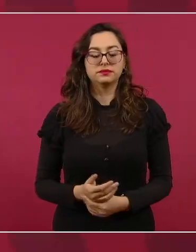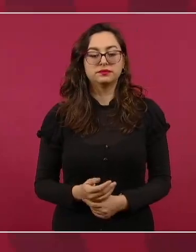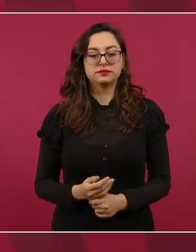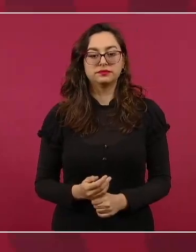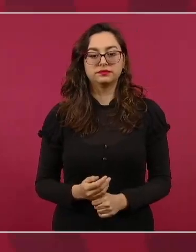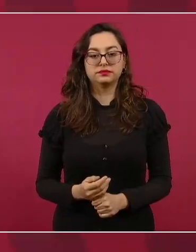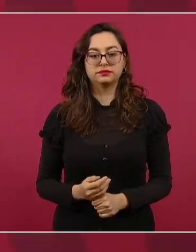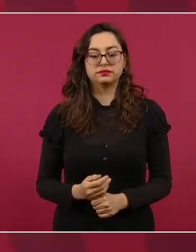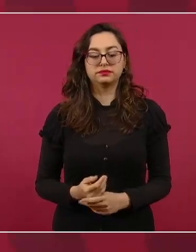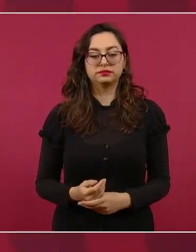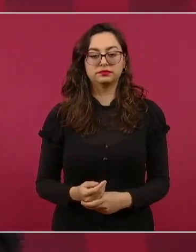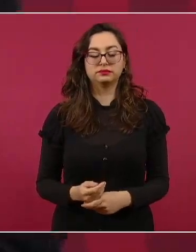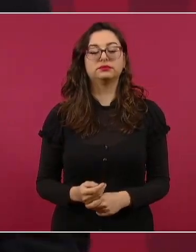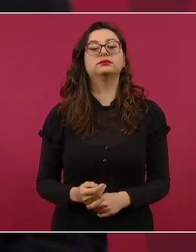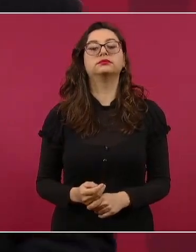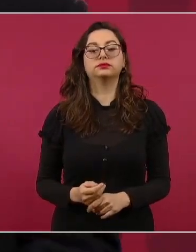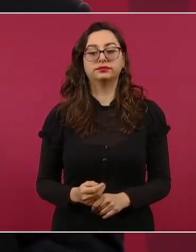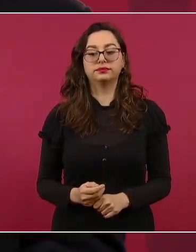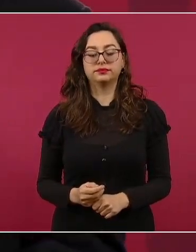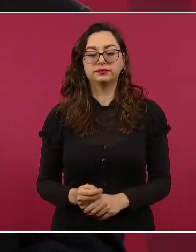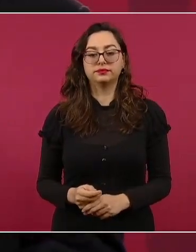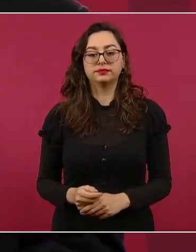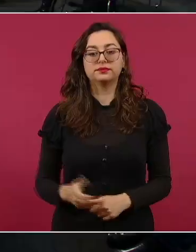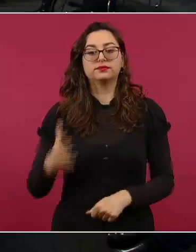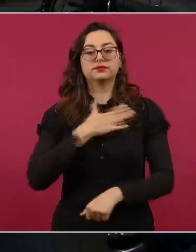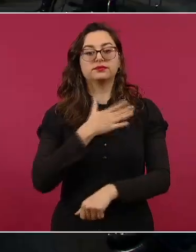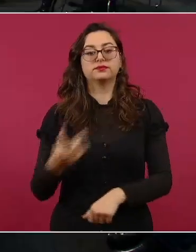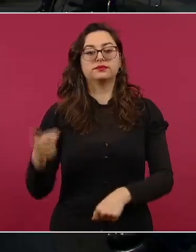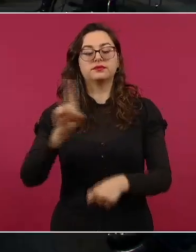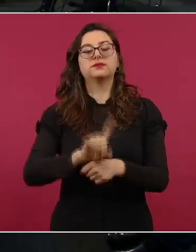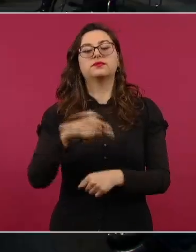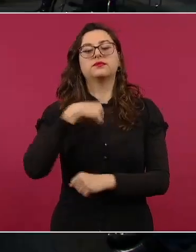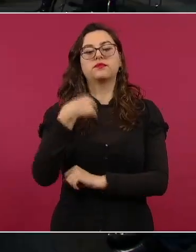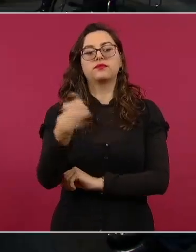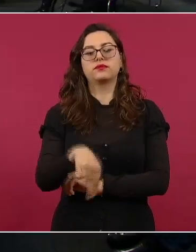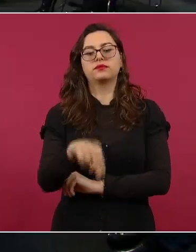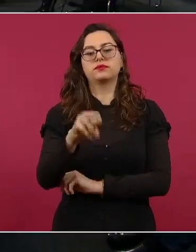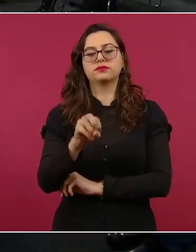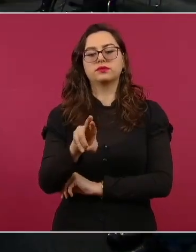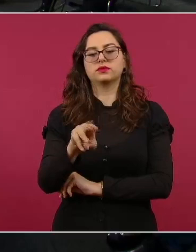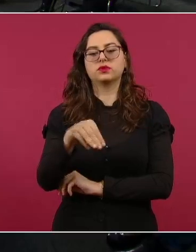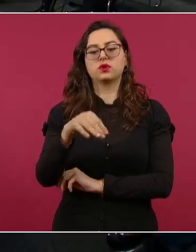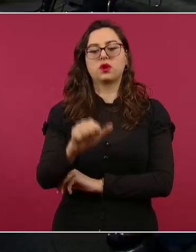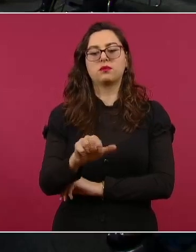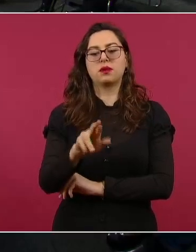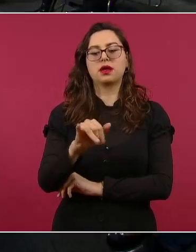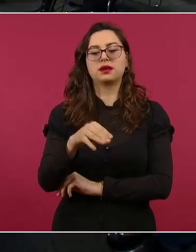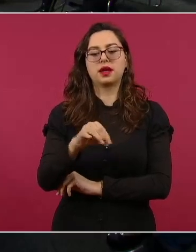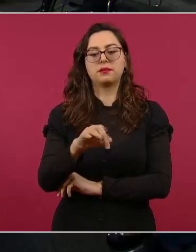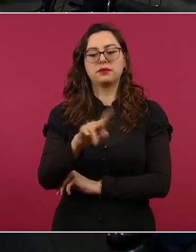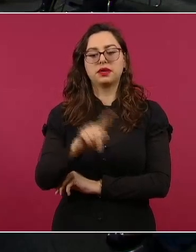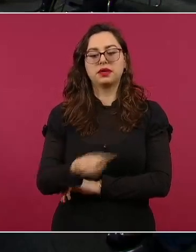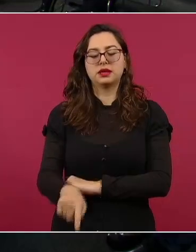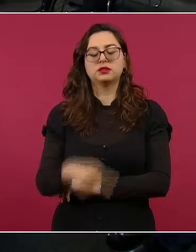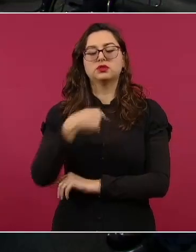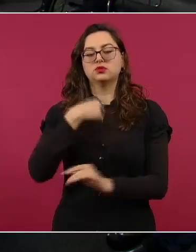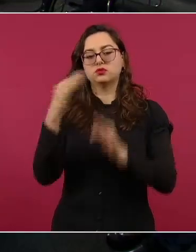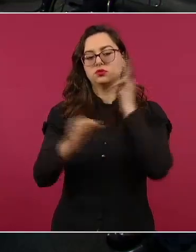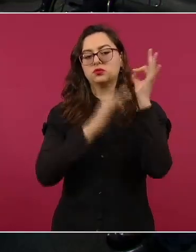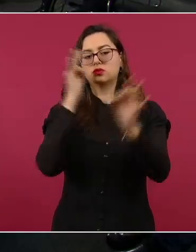Digo, a ver. Buenos días, presidente. Norma Ramírez del diario del Istmo y del periódico Imagen del Golfo de